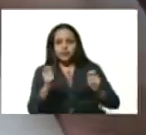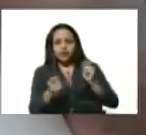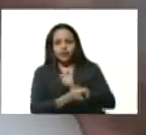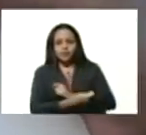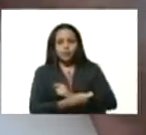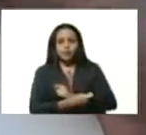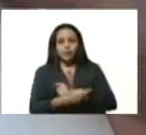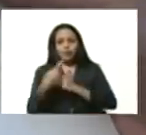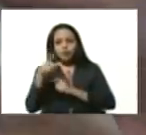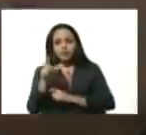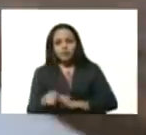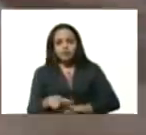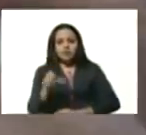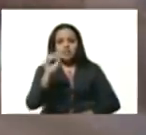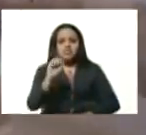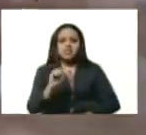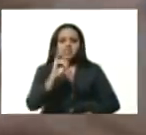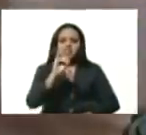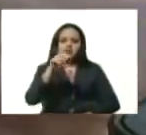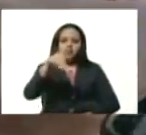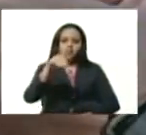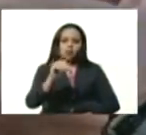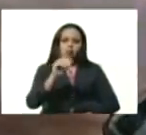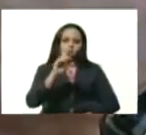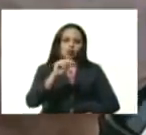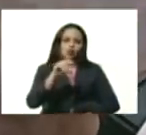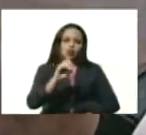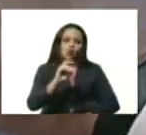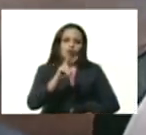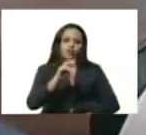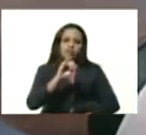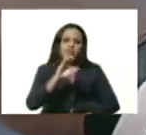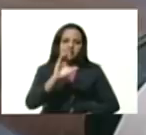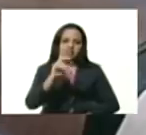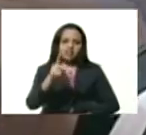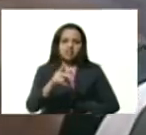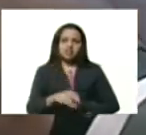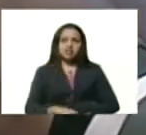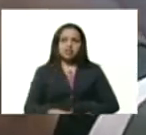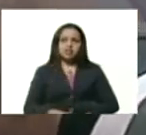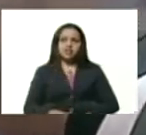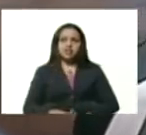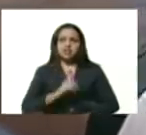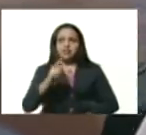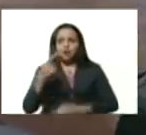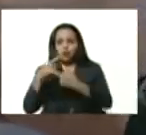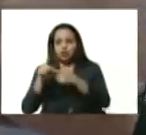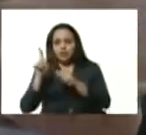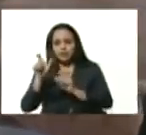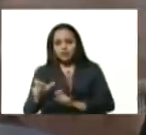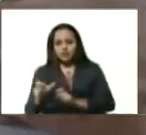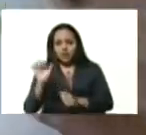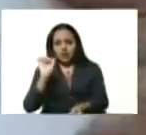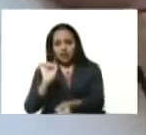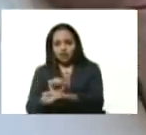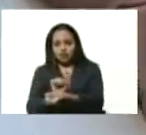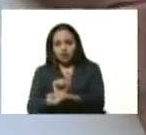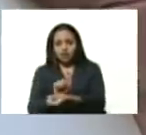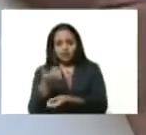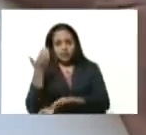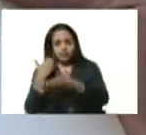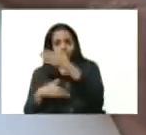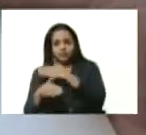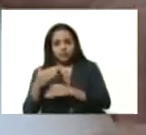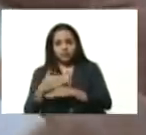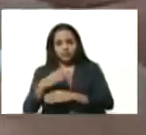Simonovic. El jefe en sitio de la operación fue Antonio José Sequea, capturado por la Fuerza Armada Nacional Bolivariana